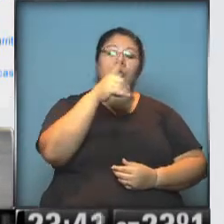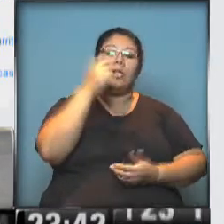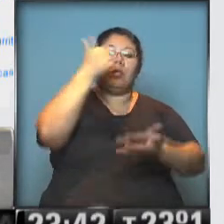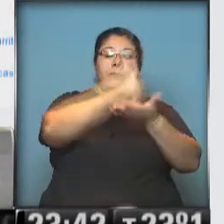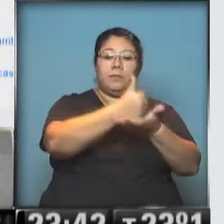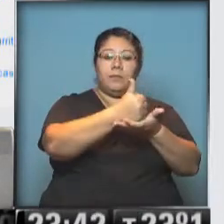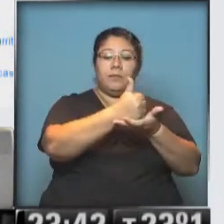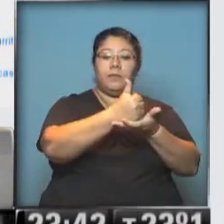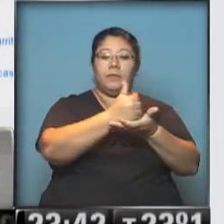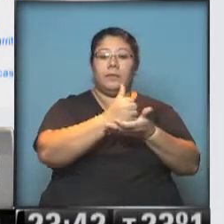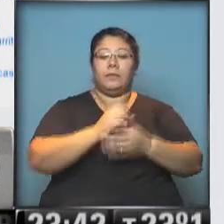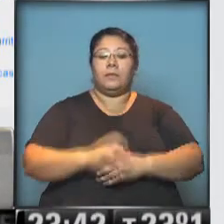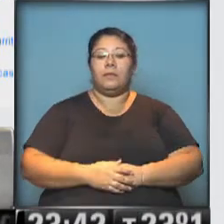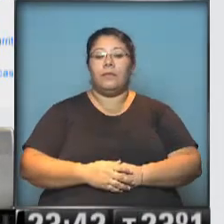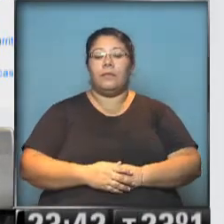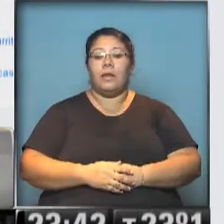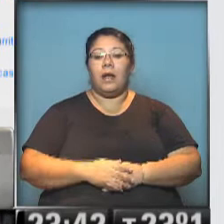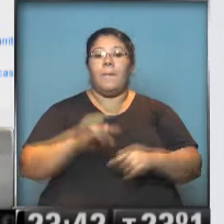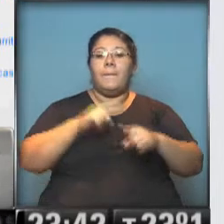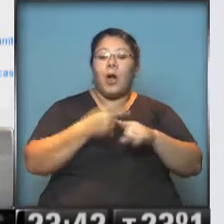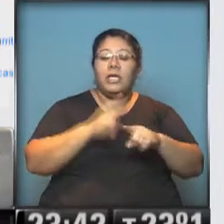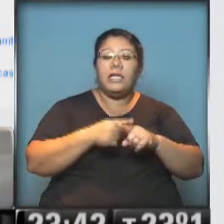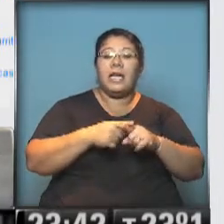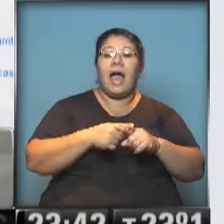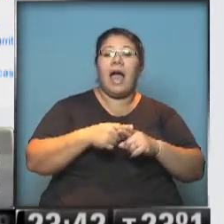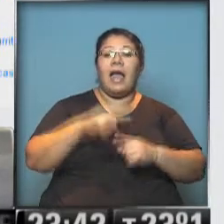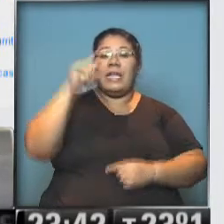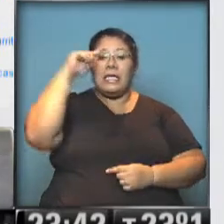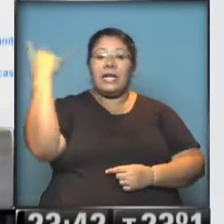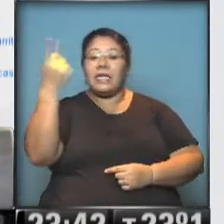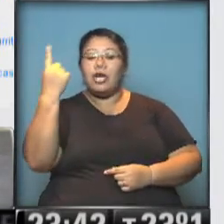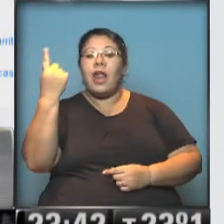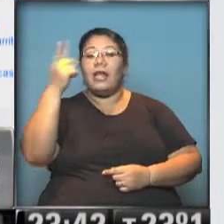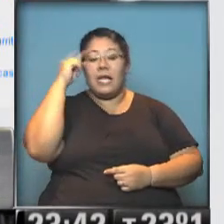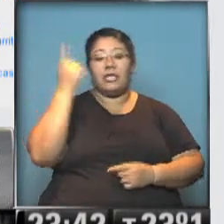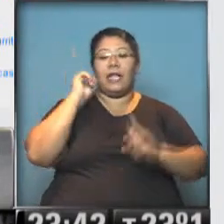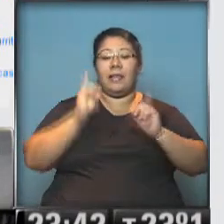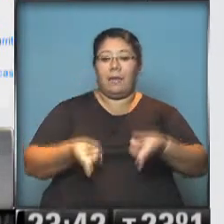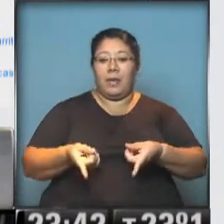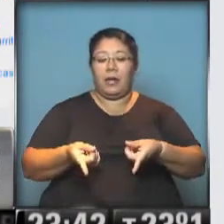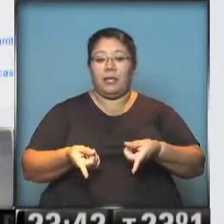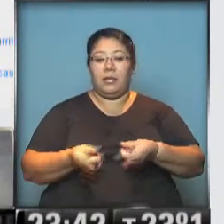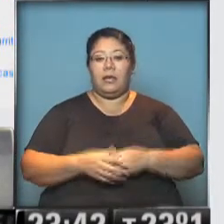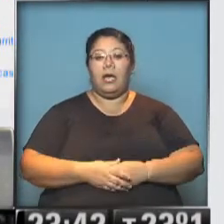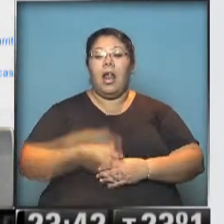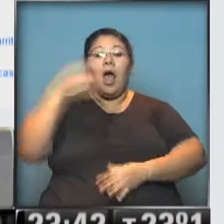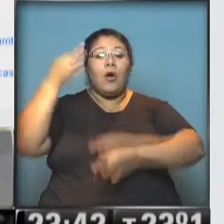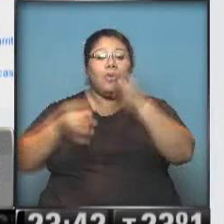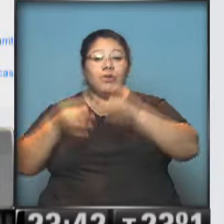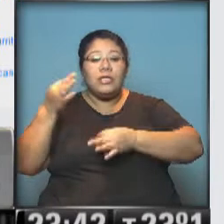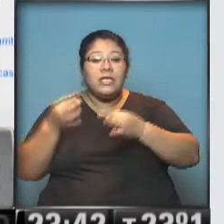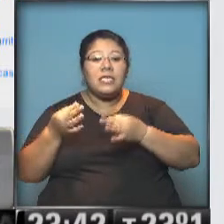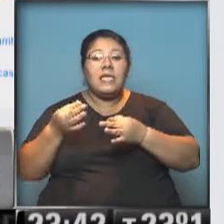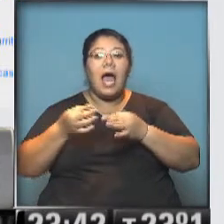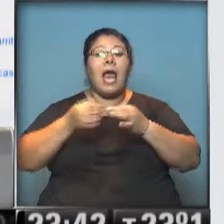ajedrez de la geopolítica internacional y de la política nacional. Fechas, hechos y estrategias que nada tienen que ver con la justicia que merecen